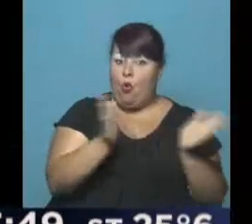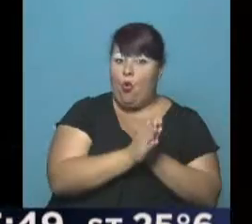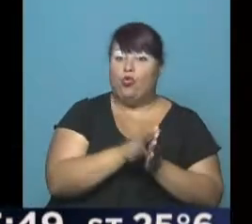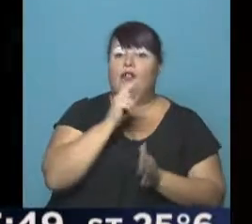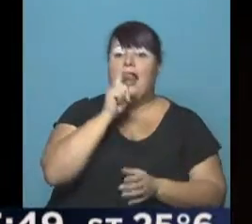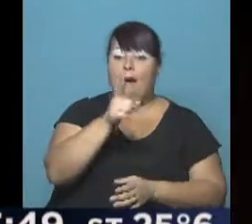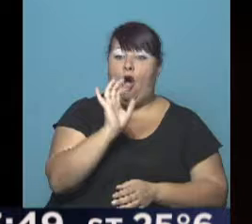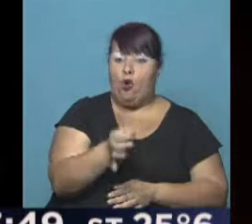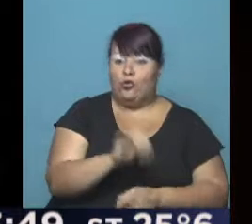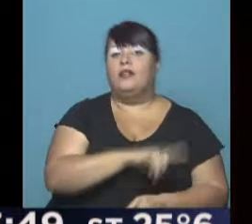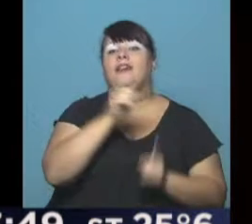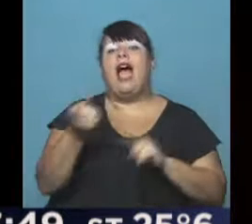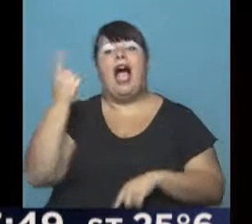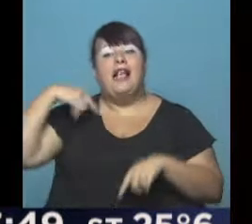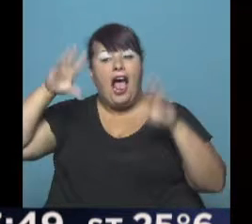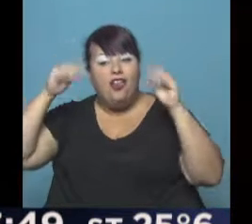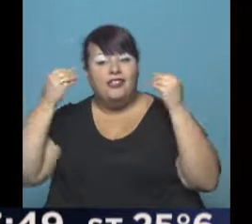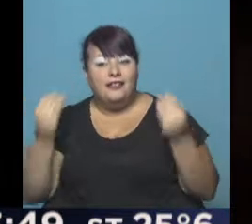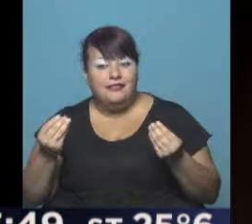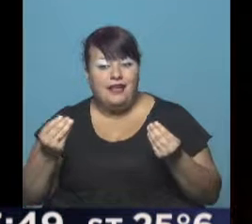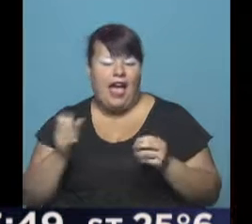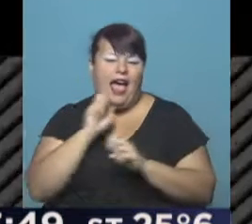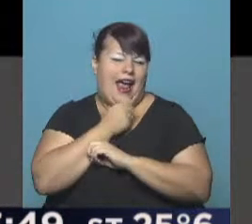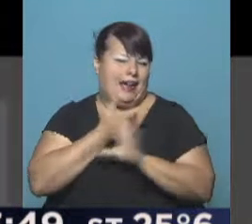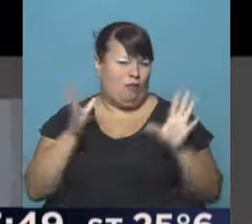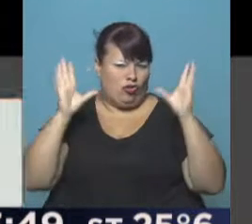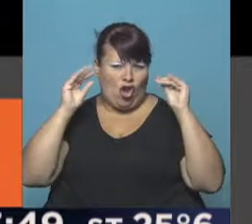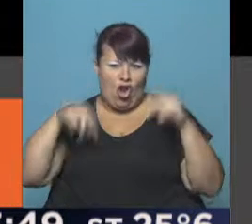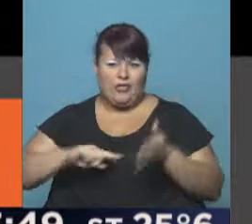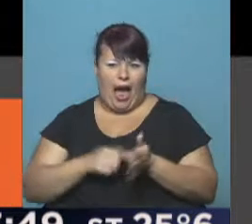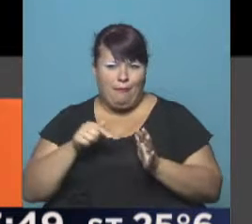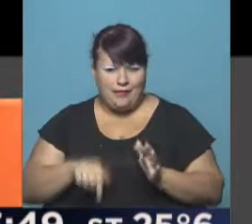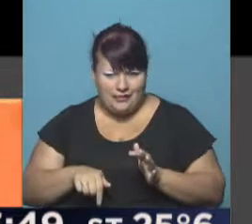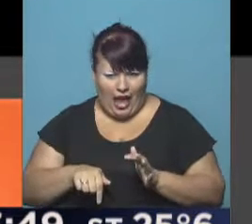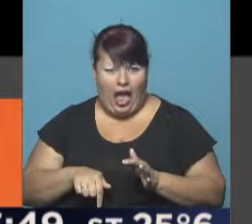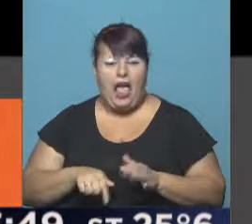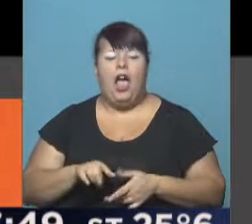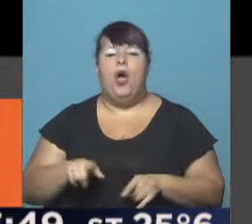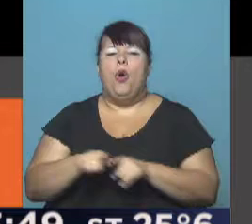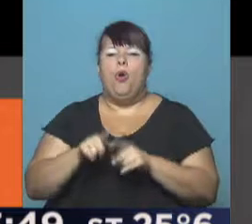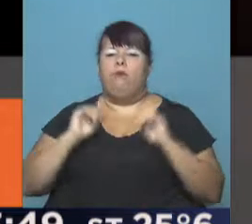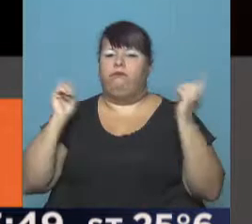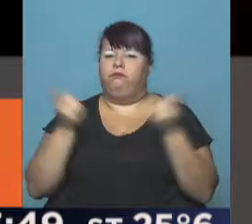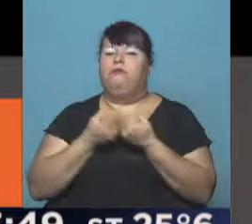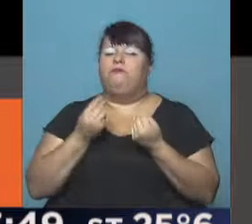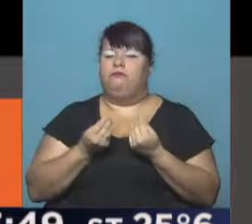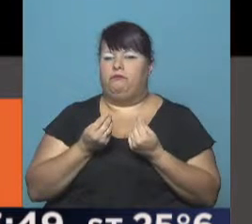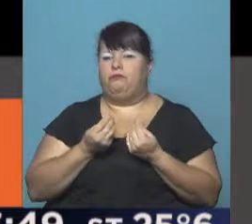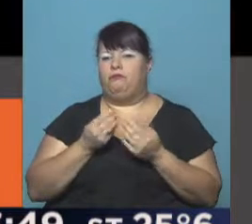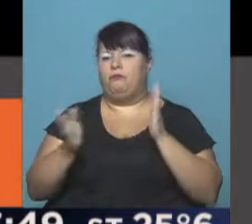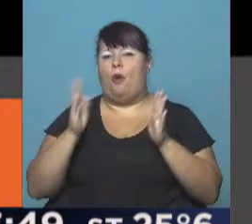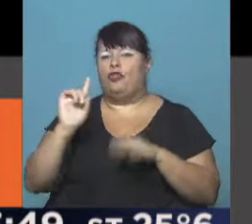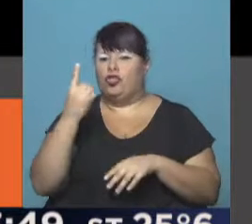en La Plata en octubre, a lo que pasó anoche, en una hermosa noche en la ciudad de Buenos Aires, con un set integrado por la